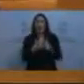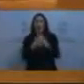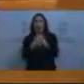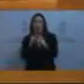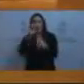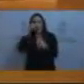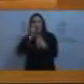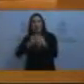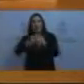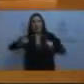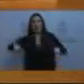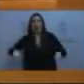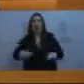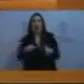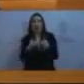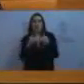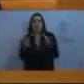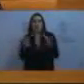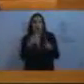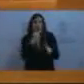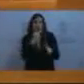está usted hablando de colaboración entre áreas,